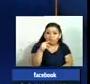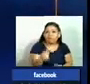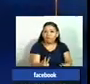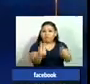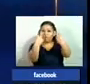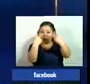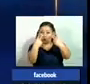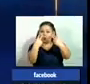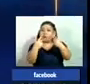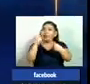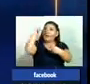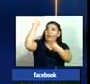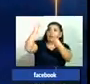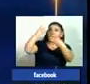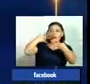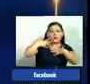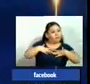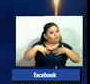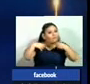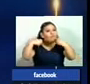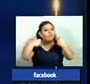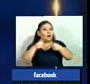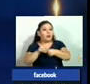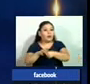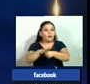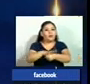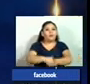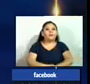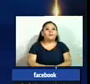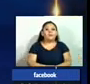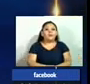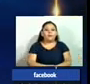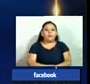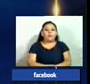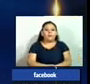y que ha tenido la bendición de recuperarse de COVID-19.